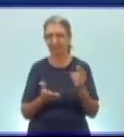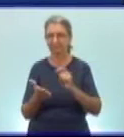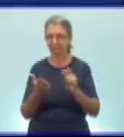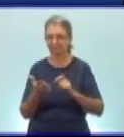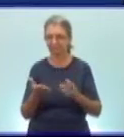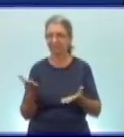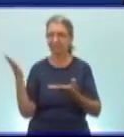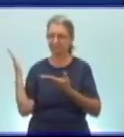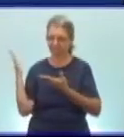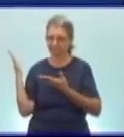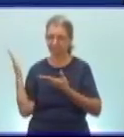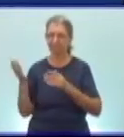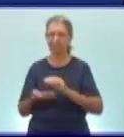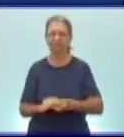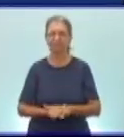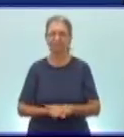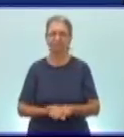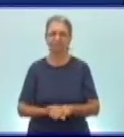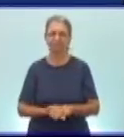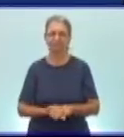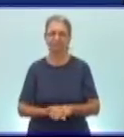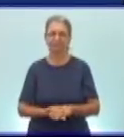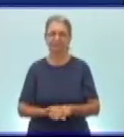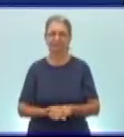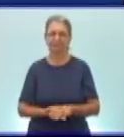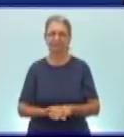seguir trabajando con este tema.